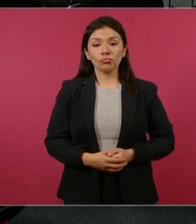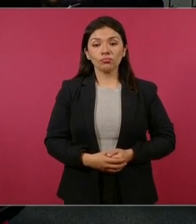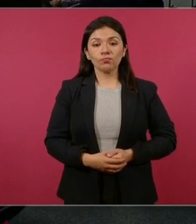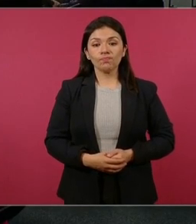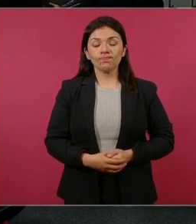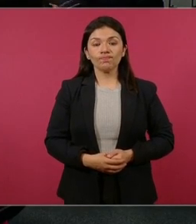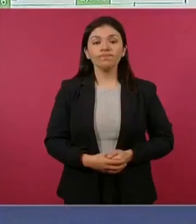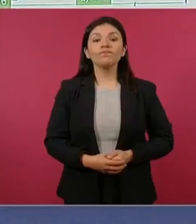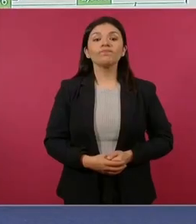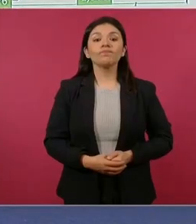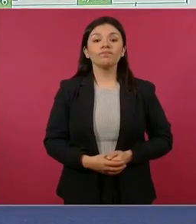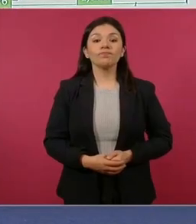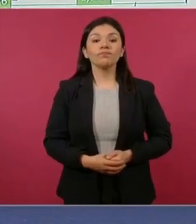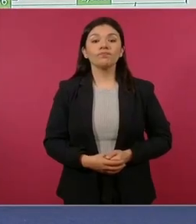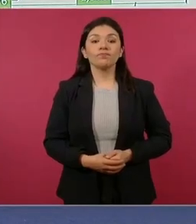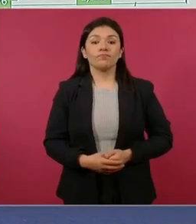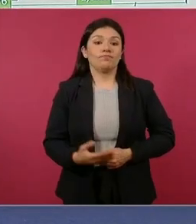2.065 para 9.000